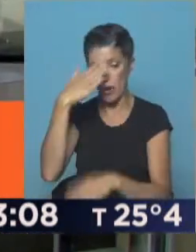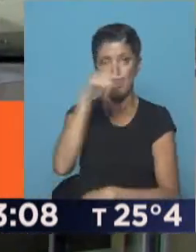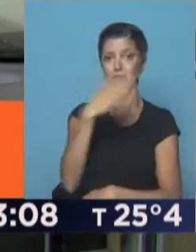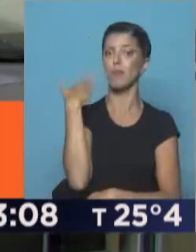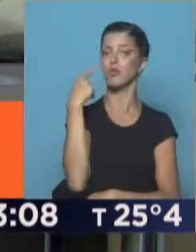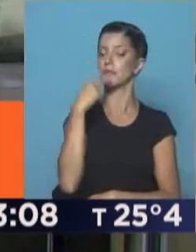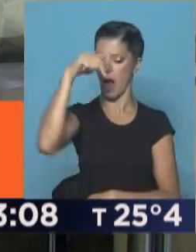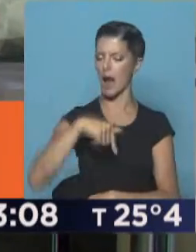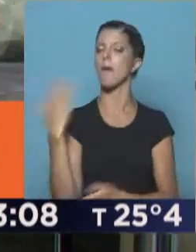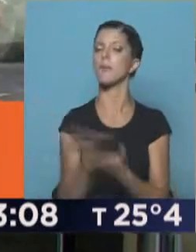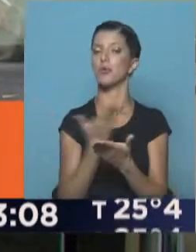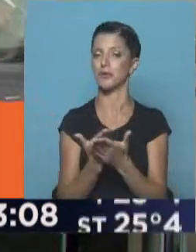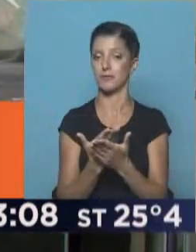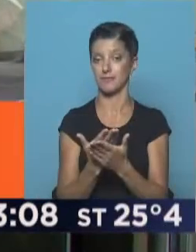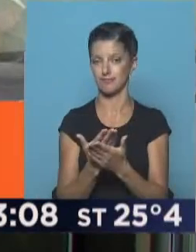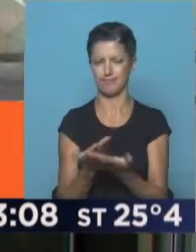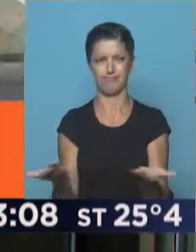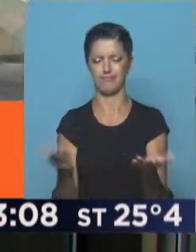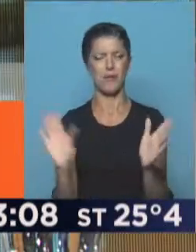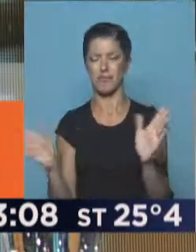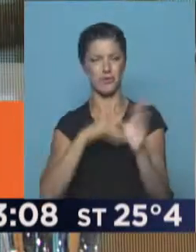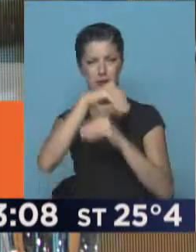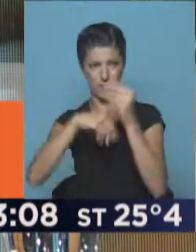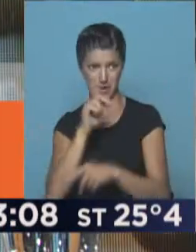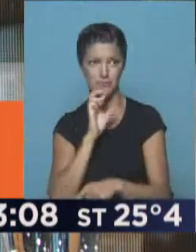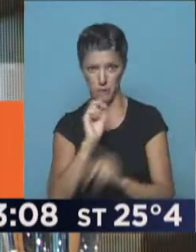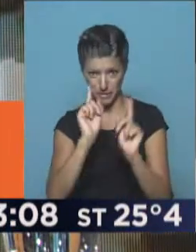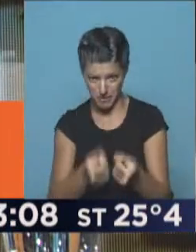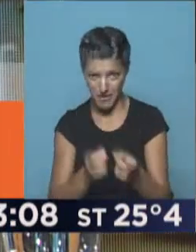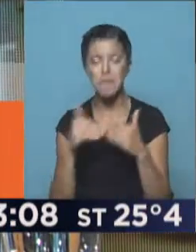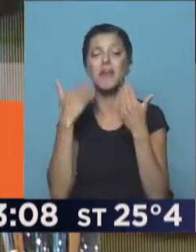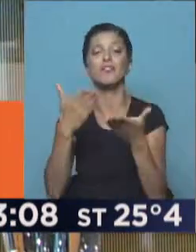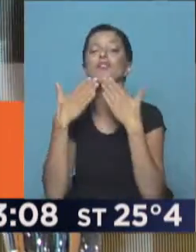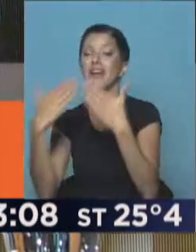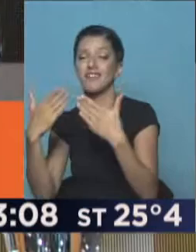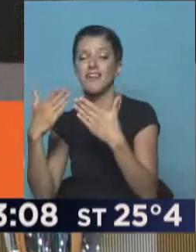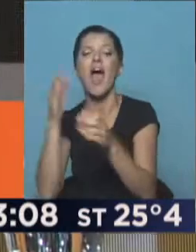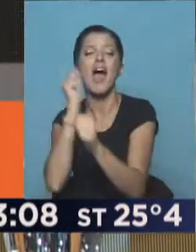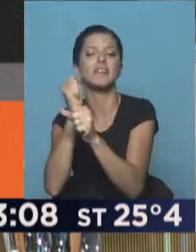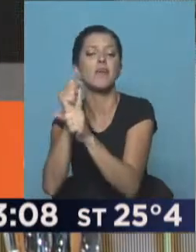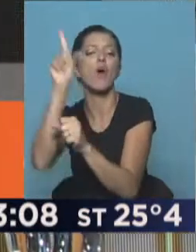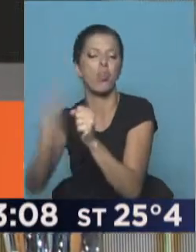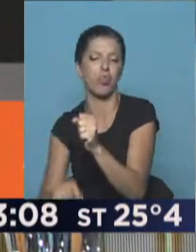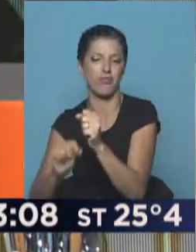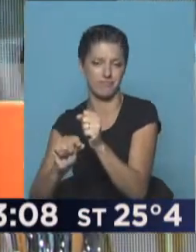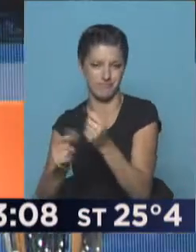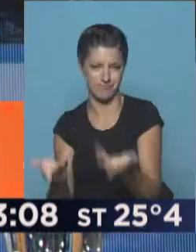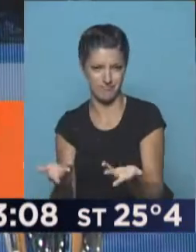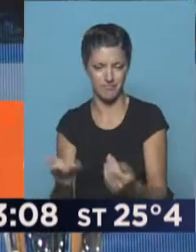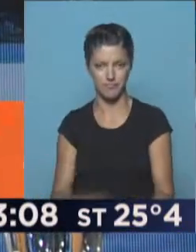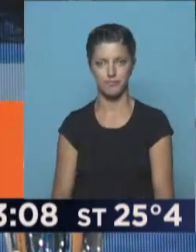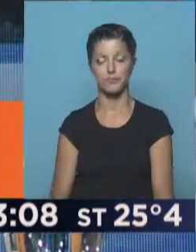cuando toda su familia, Donald Trump incluido, se benefició justamente con el trabajador barato de otras latitudes. Una.